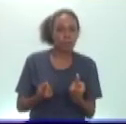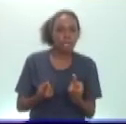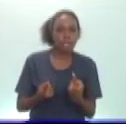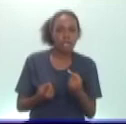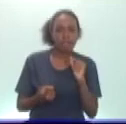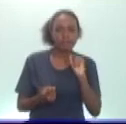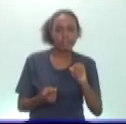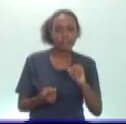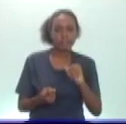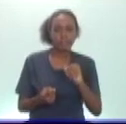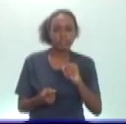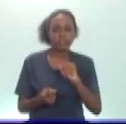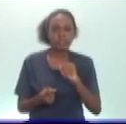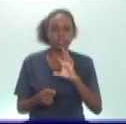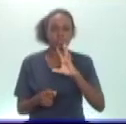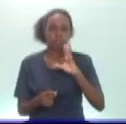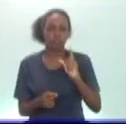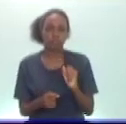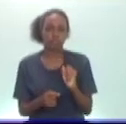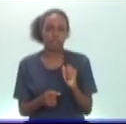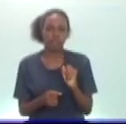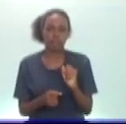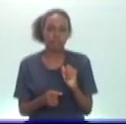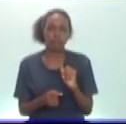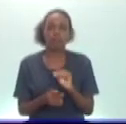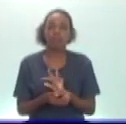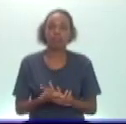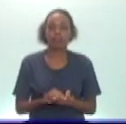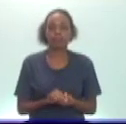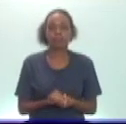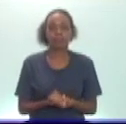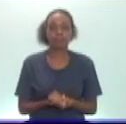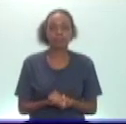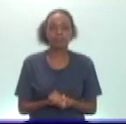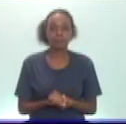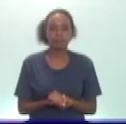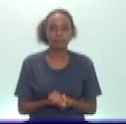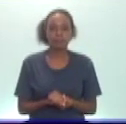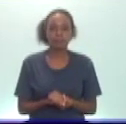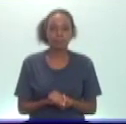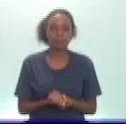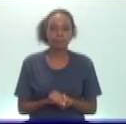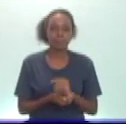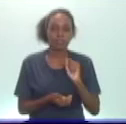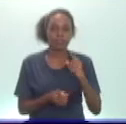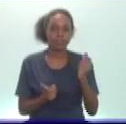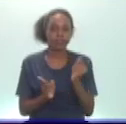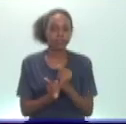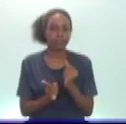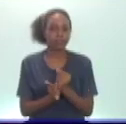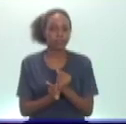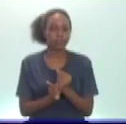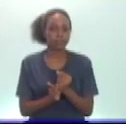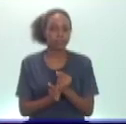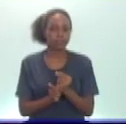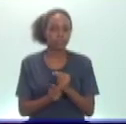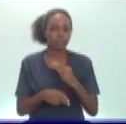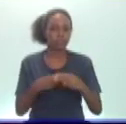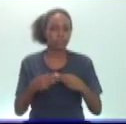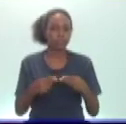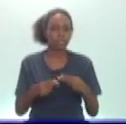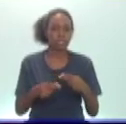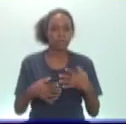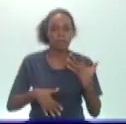un razonamiento lógico de este tipo de ejercicios, que son la resolución de problemas. Vamos a